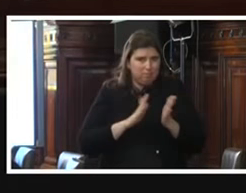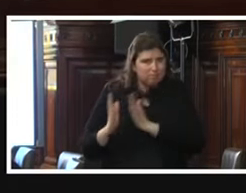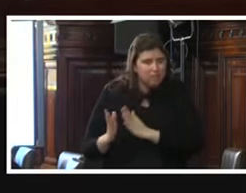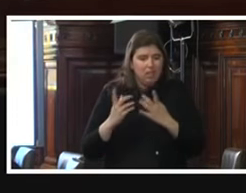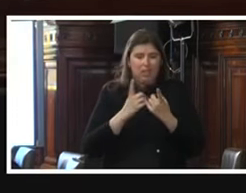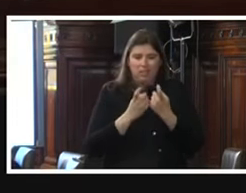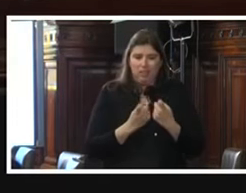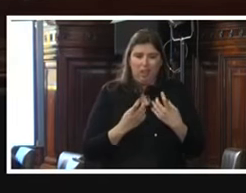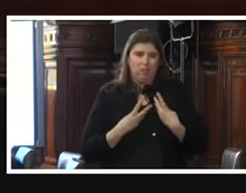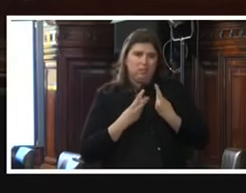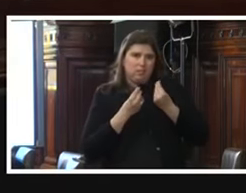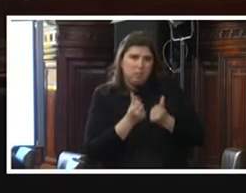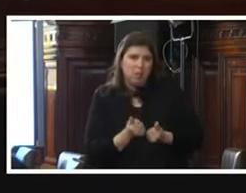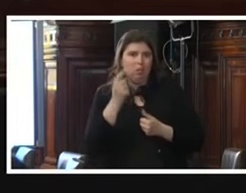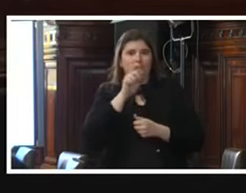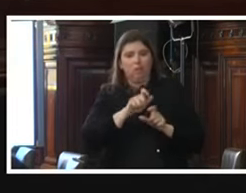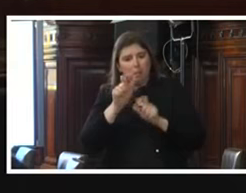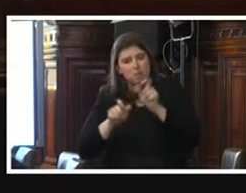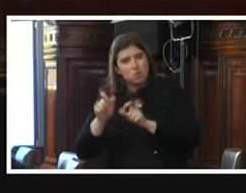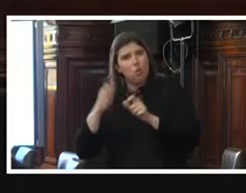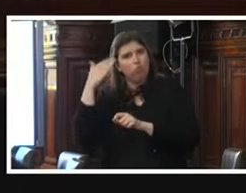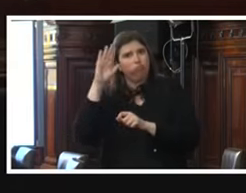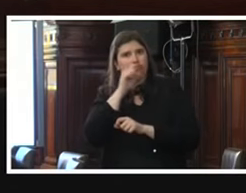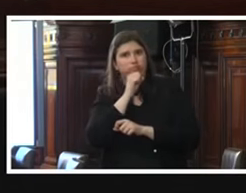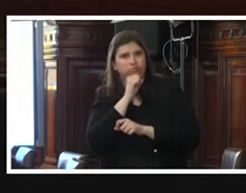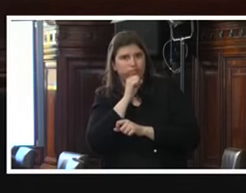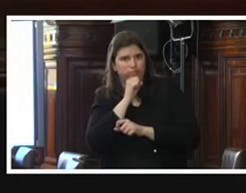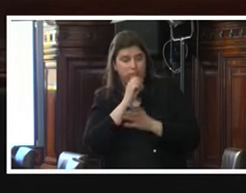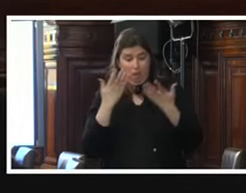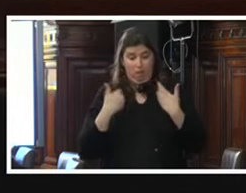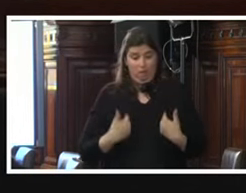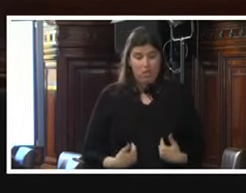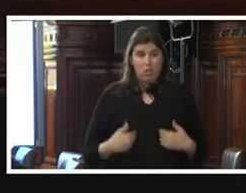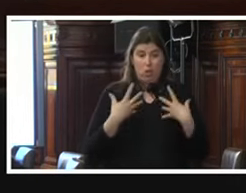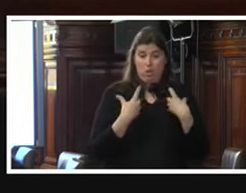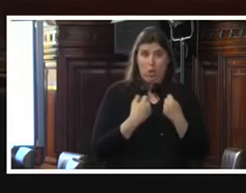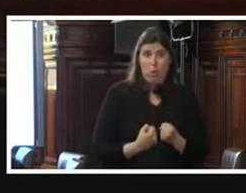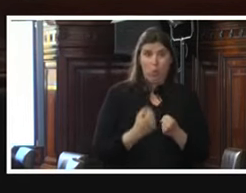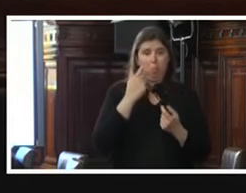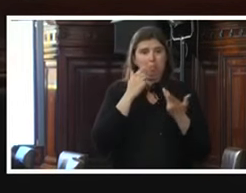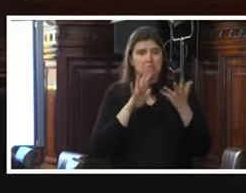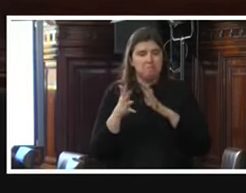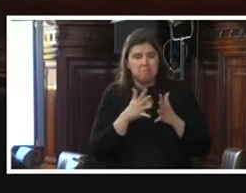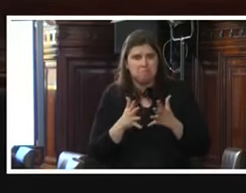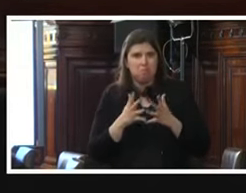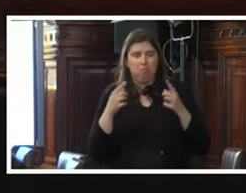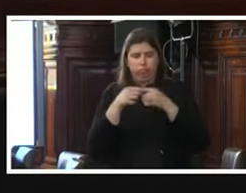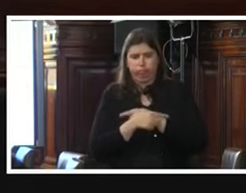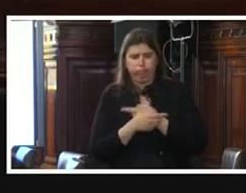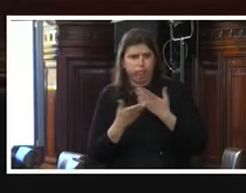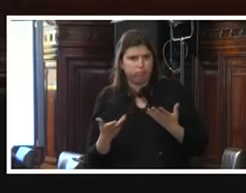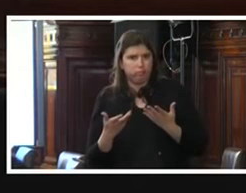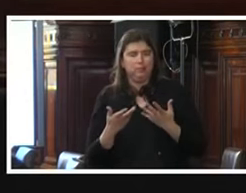sentimientos de las personas adultas mayores la atención a los componentes físicos de la salud parece ser el único norte obviando una comprensión